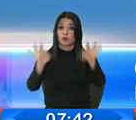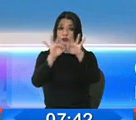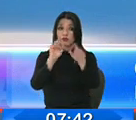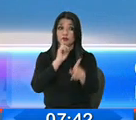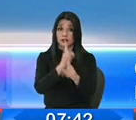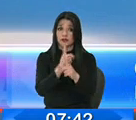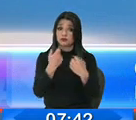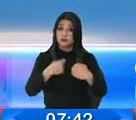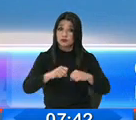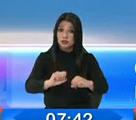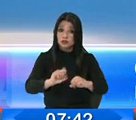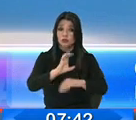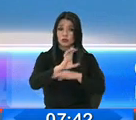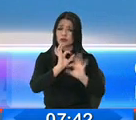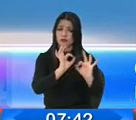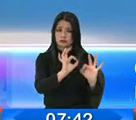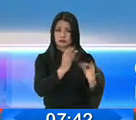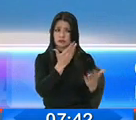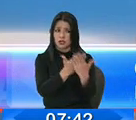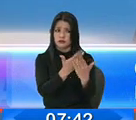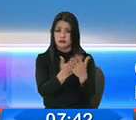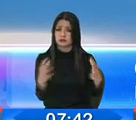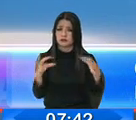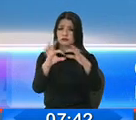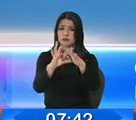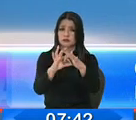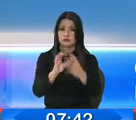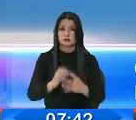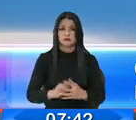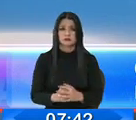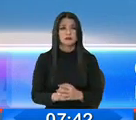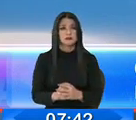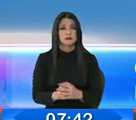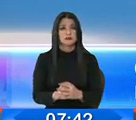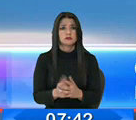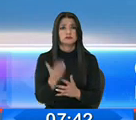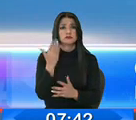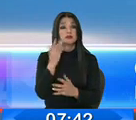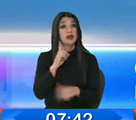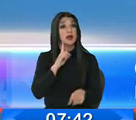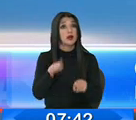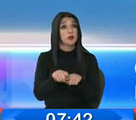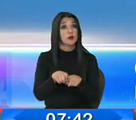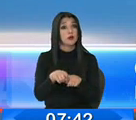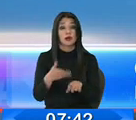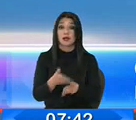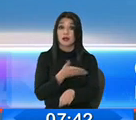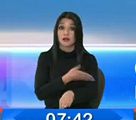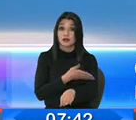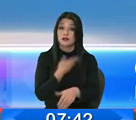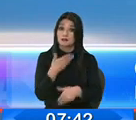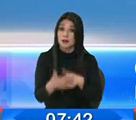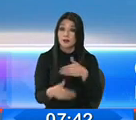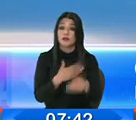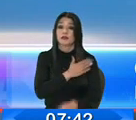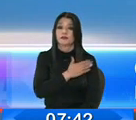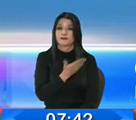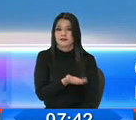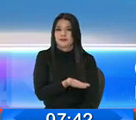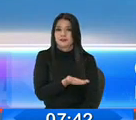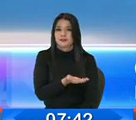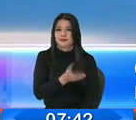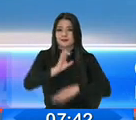estos esfuerzos que ha hecho el Ecuador, sobre todo porque, digamos, hemos hecho una tarea previa de ir generando credibilidad.